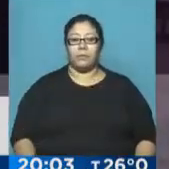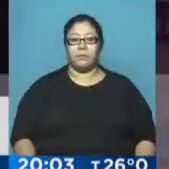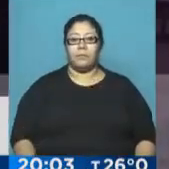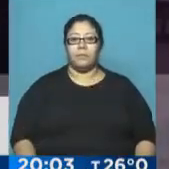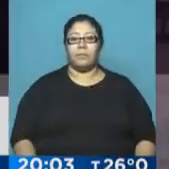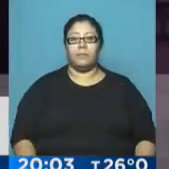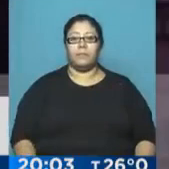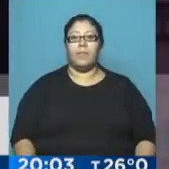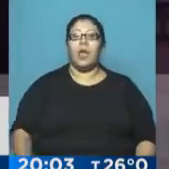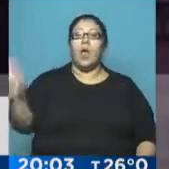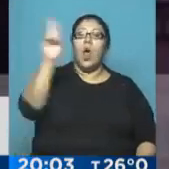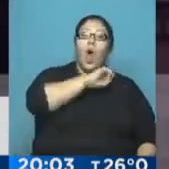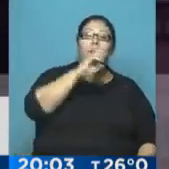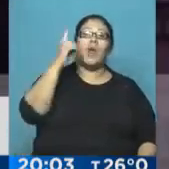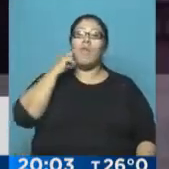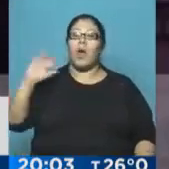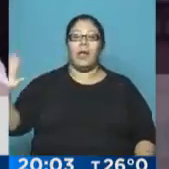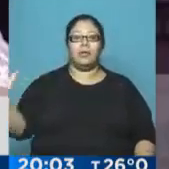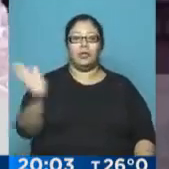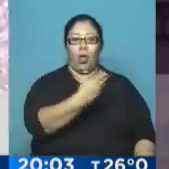a todas y todos